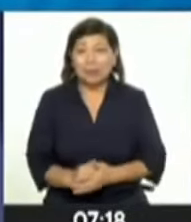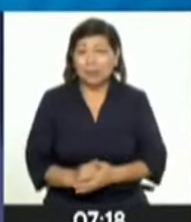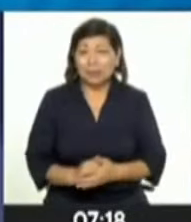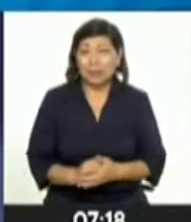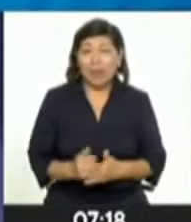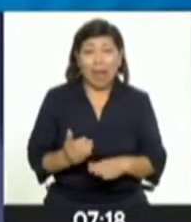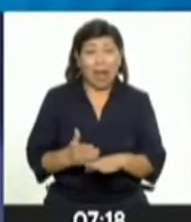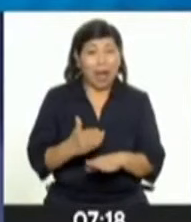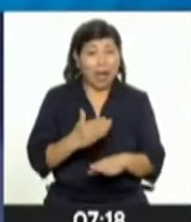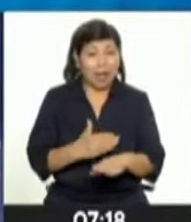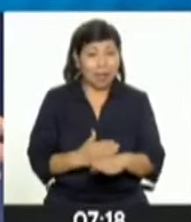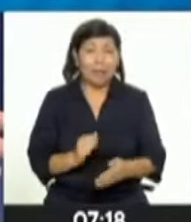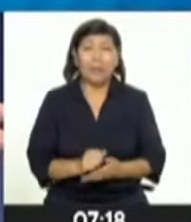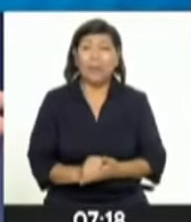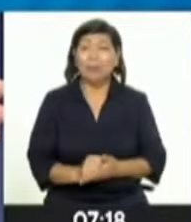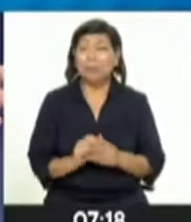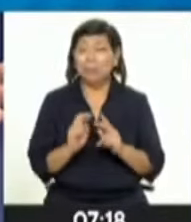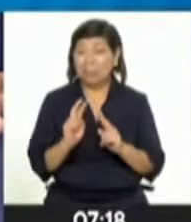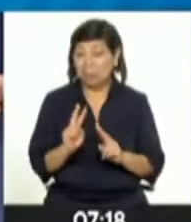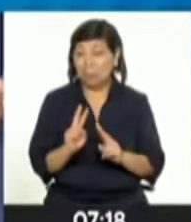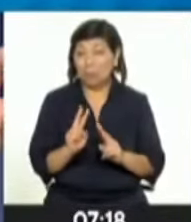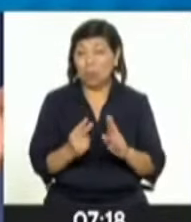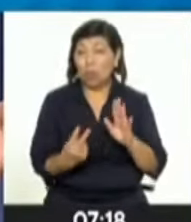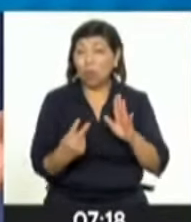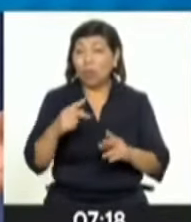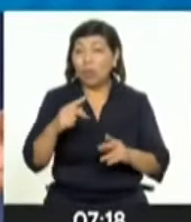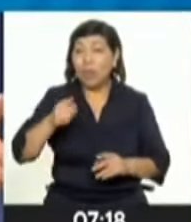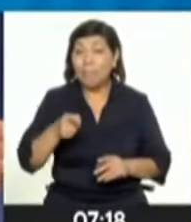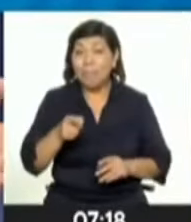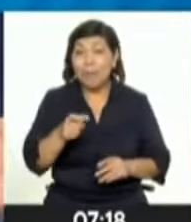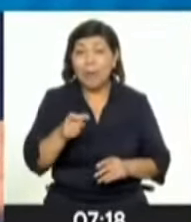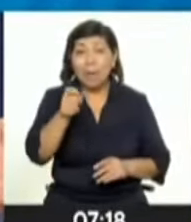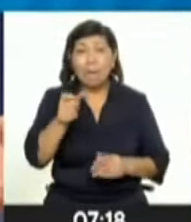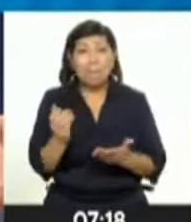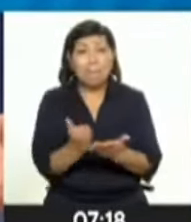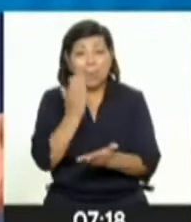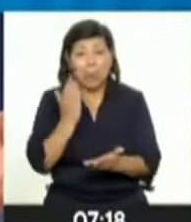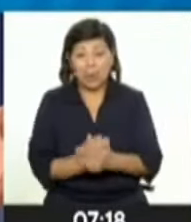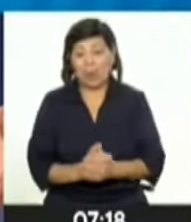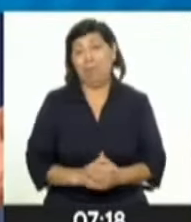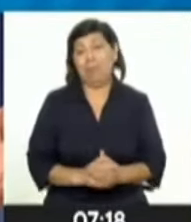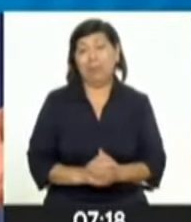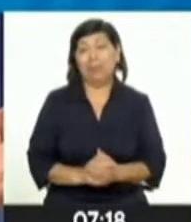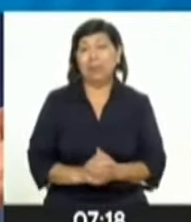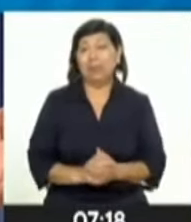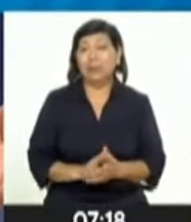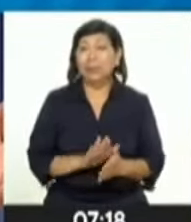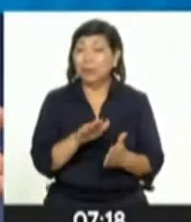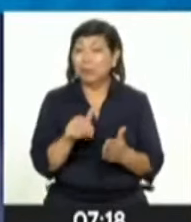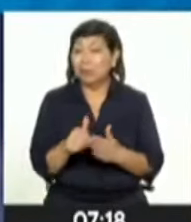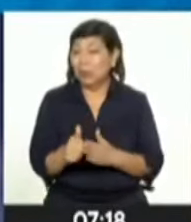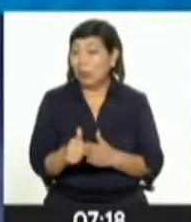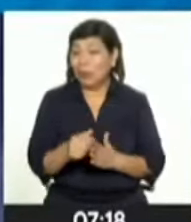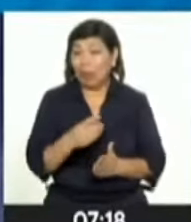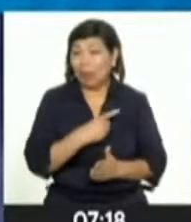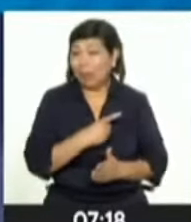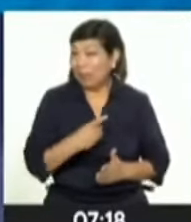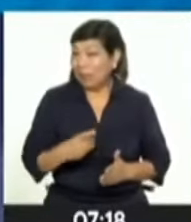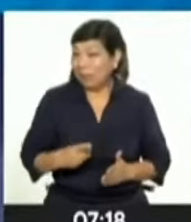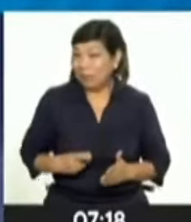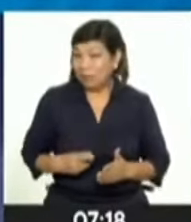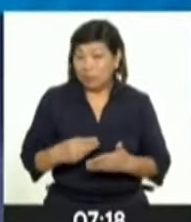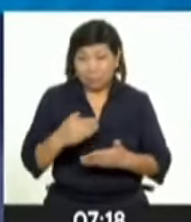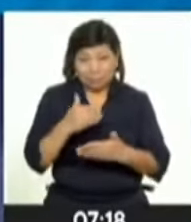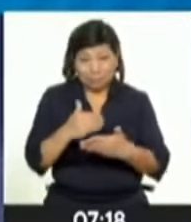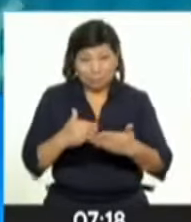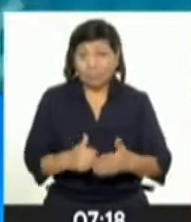casos registrados en el CICB. Y en realidad deben de ser más, porque en el CICB no todos los directores